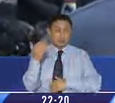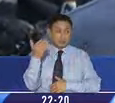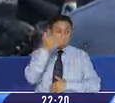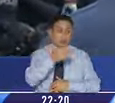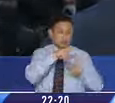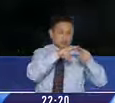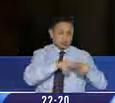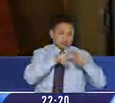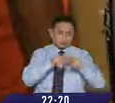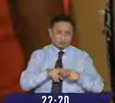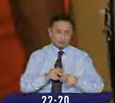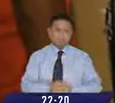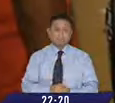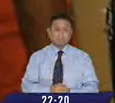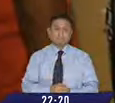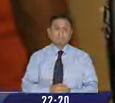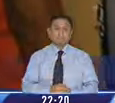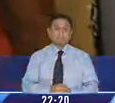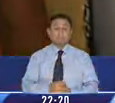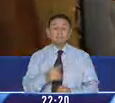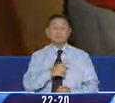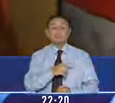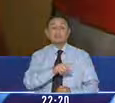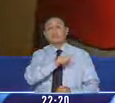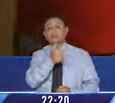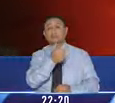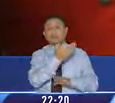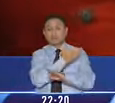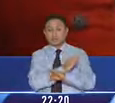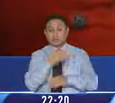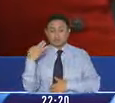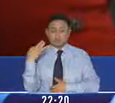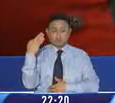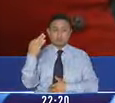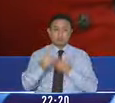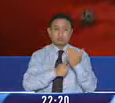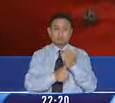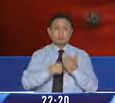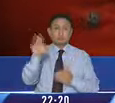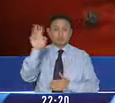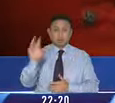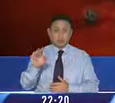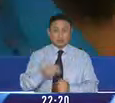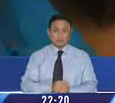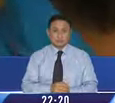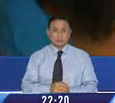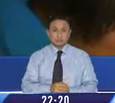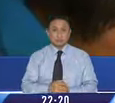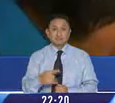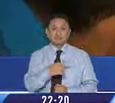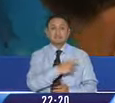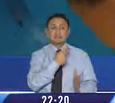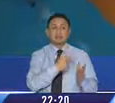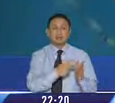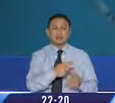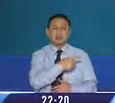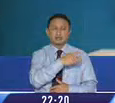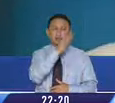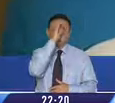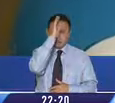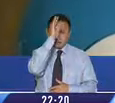de conforme a la ley. Tuvieron que salir a un tratamiento voluntario con el Ministerio de Salud hasta ver qué pasa con la